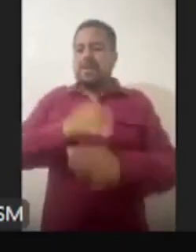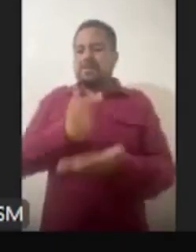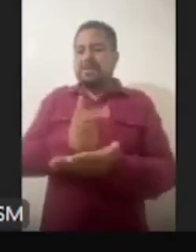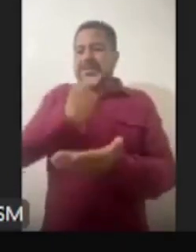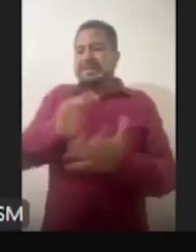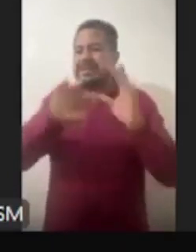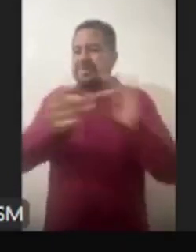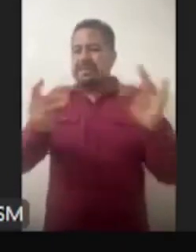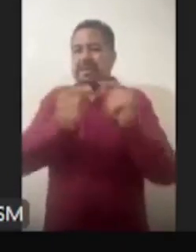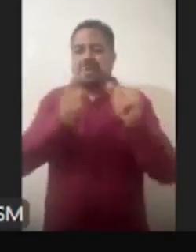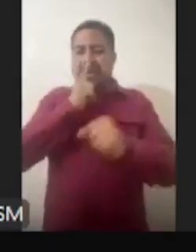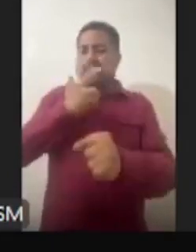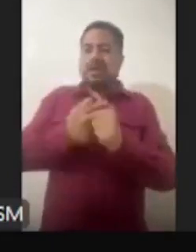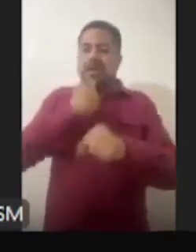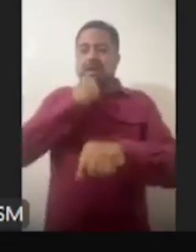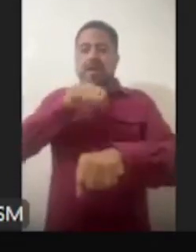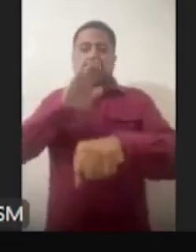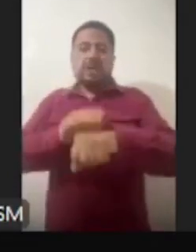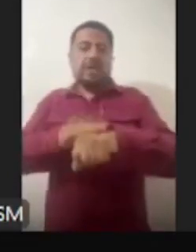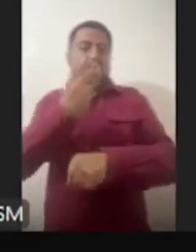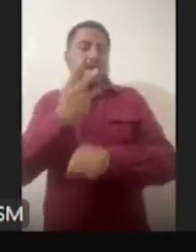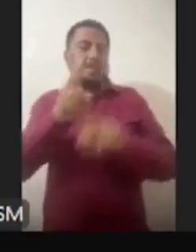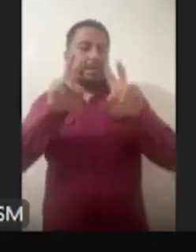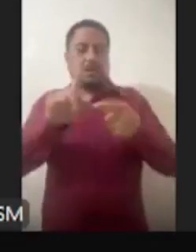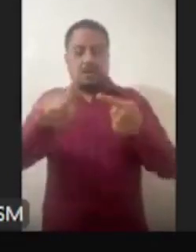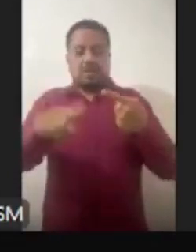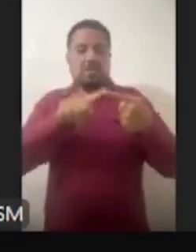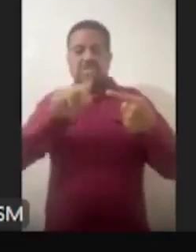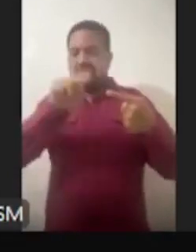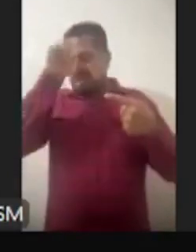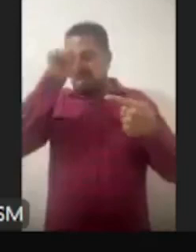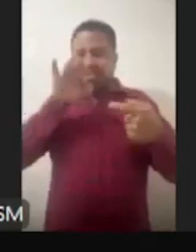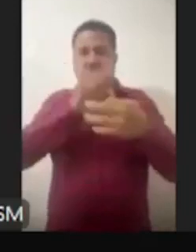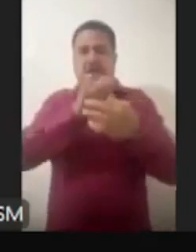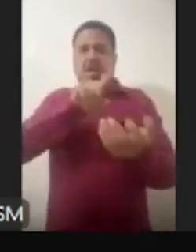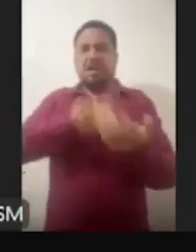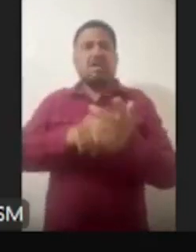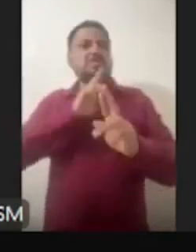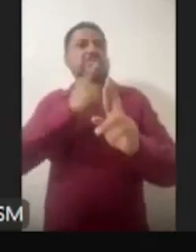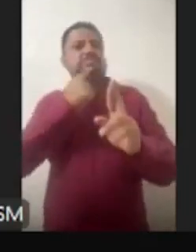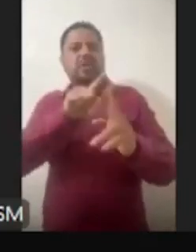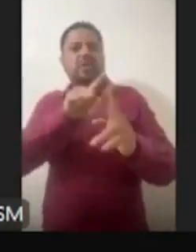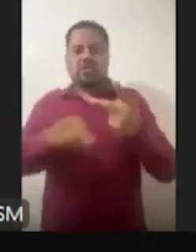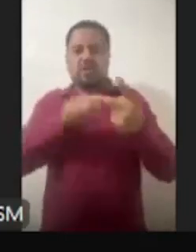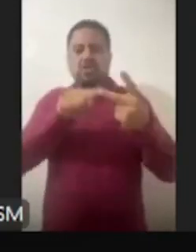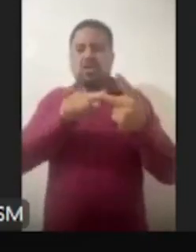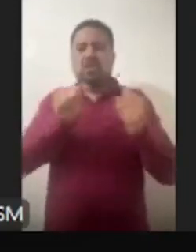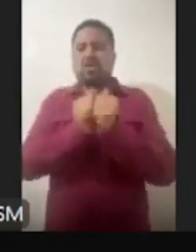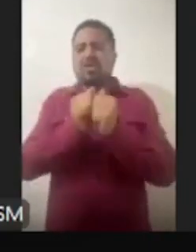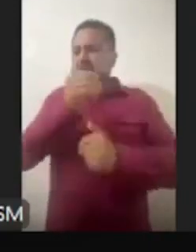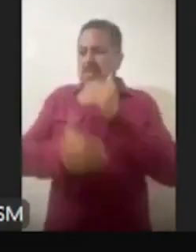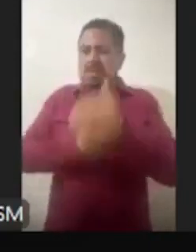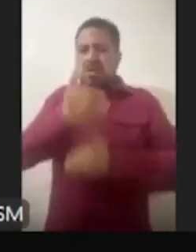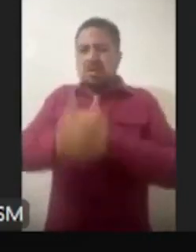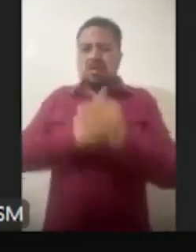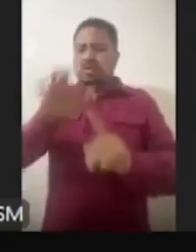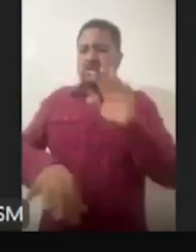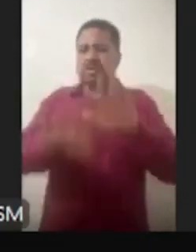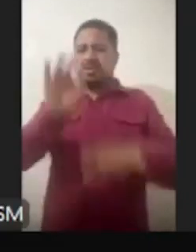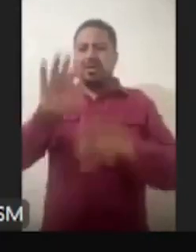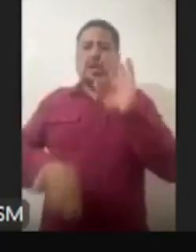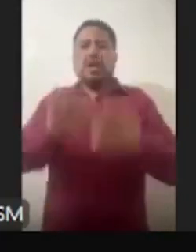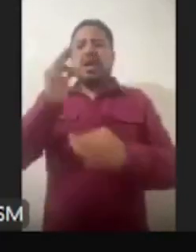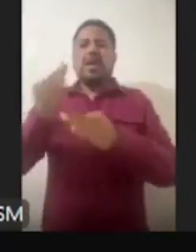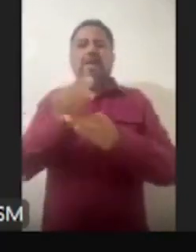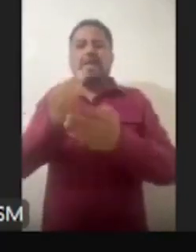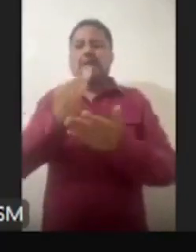se advierten tres temas. 1. La incongruencia externa de la resolución impugnada. 2. La violación al procedimiento de selección de Morena. Y 3. La